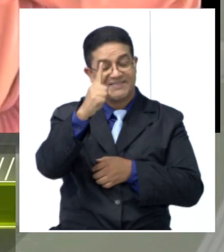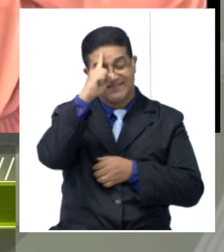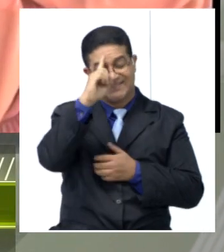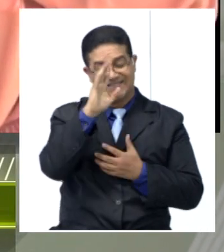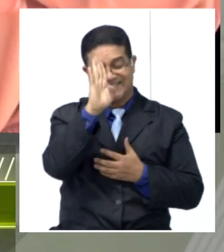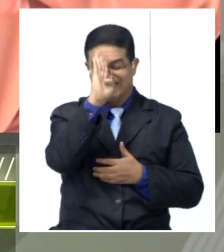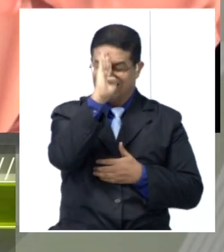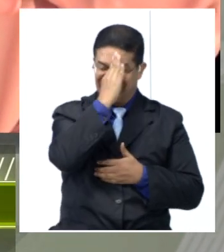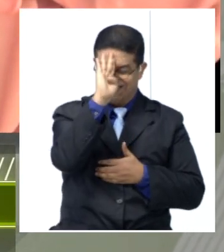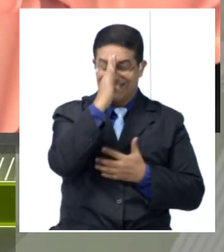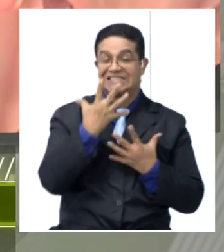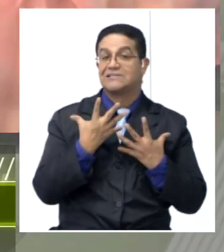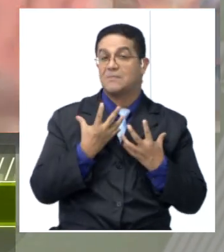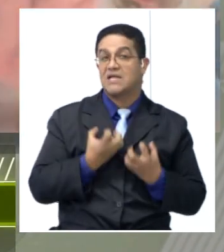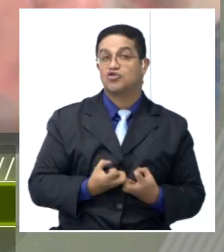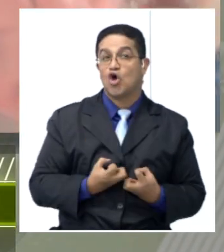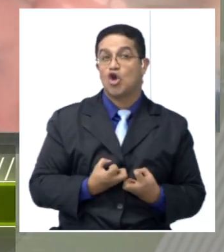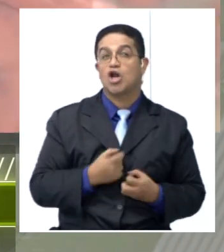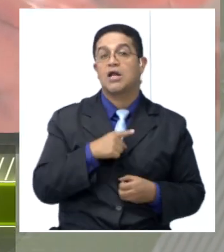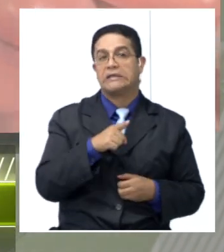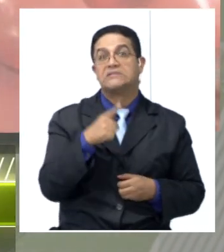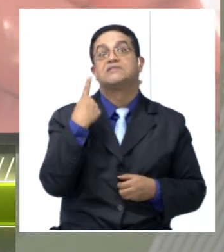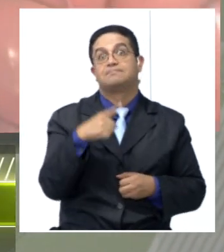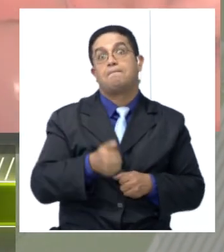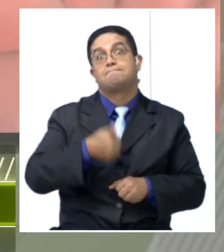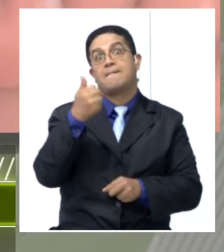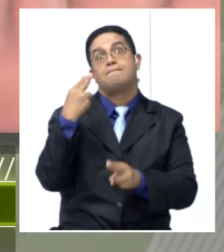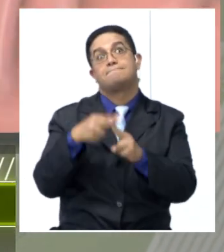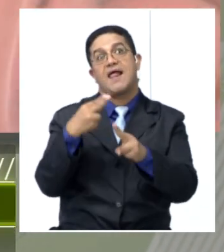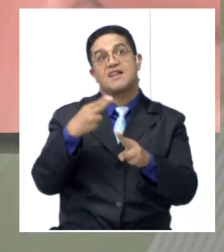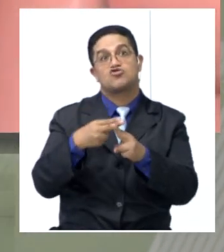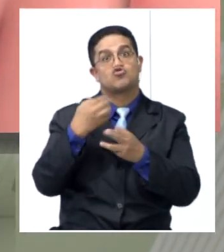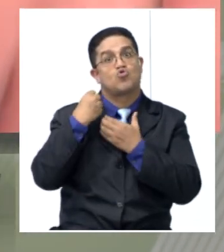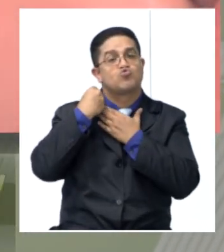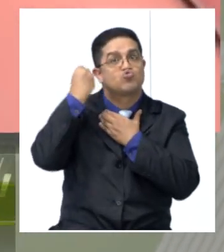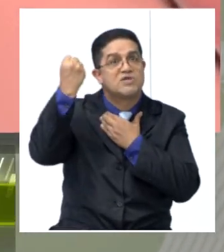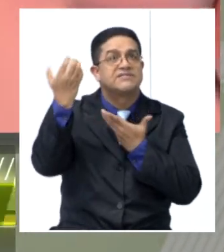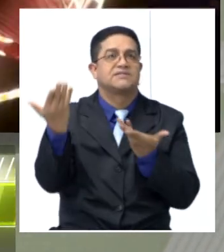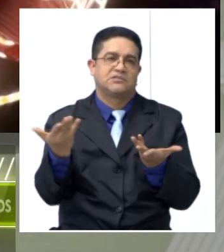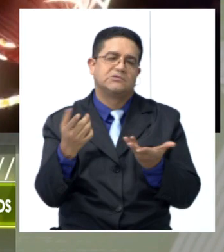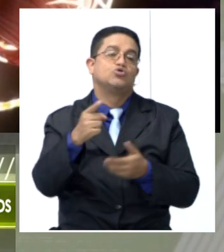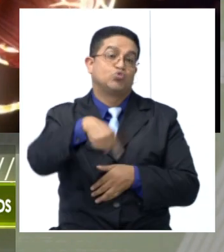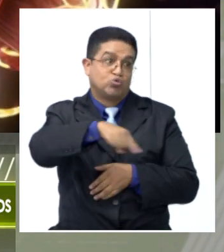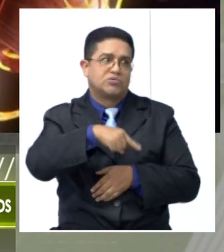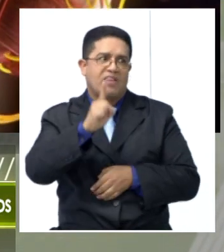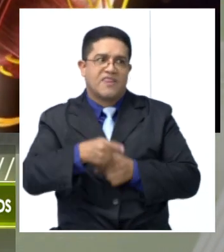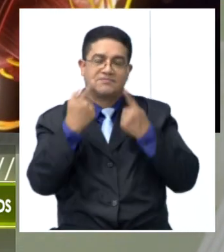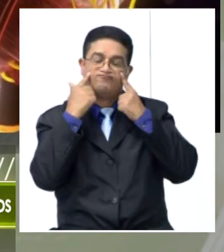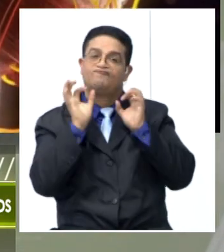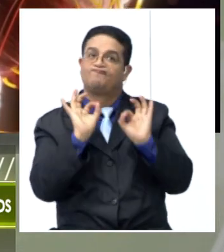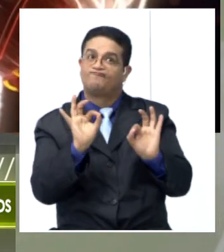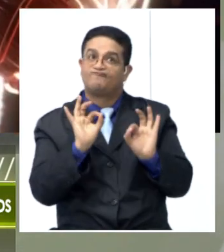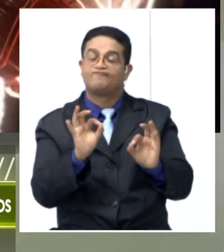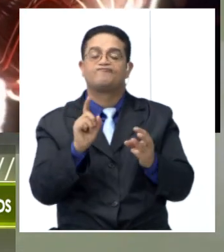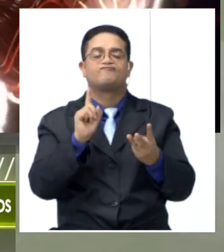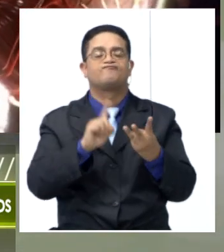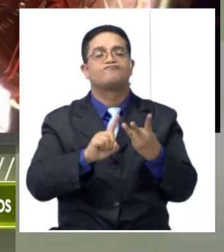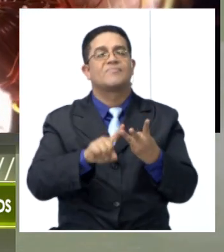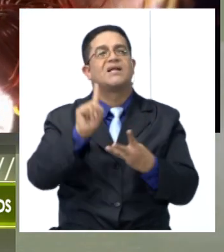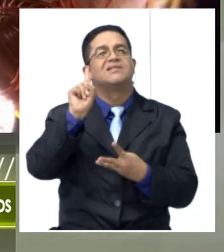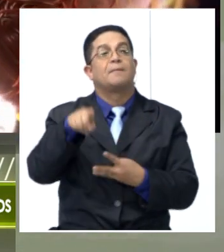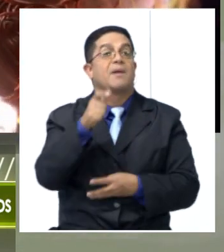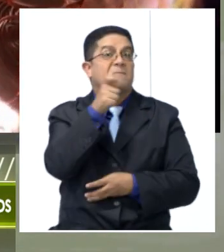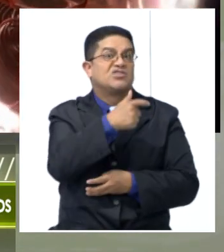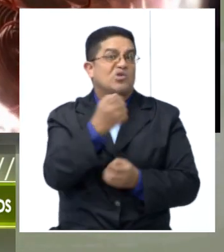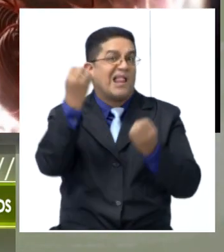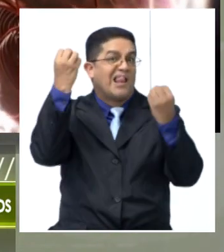de la depresión unipolar, tiene mayor riesgo de suicidio, por lo cual debemos tomar medidas lo más pronto posible. También la persona deja de bañarse,